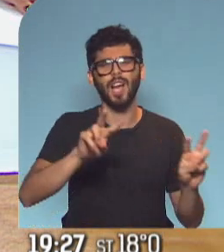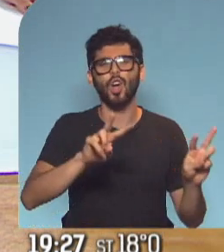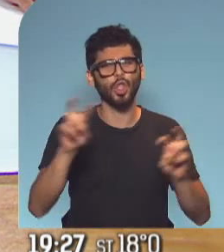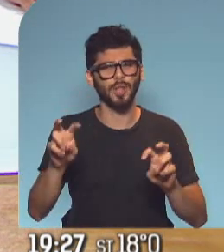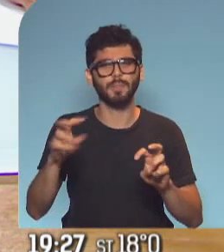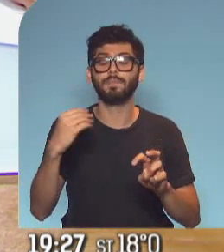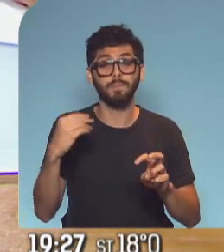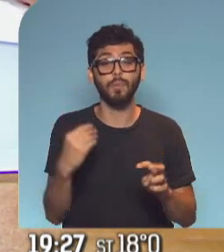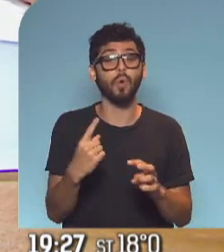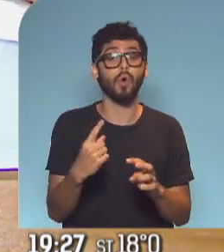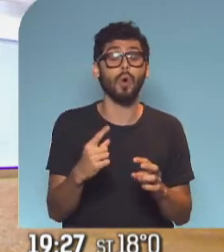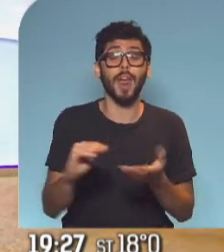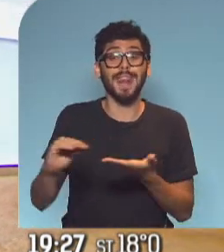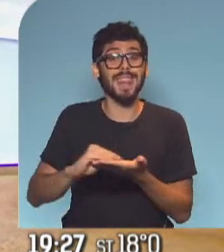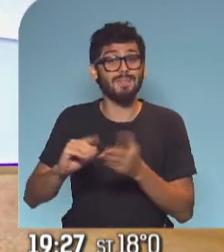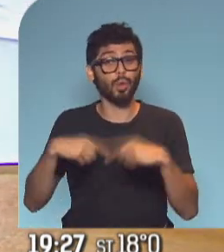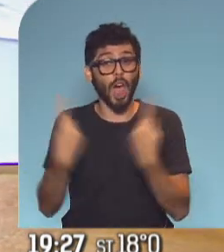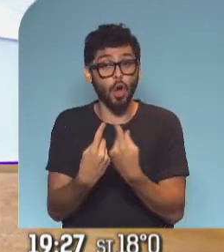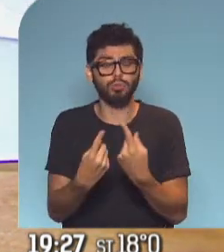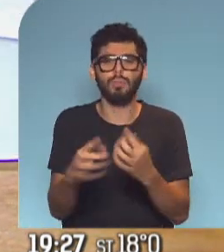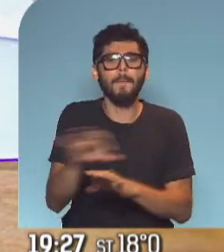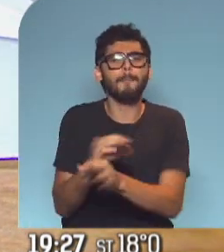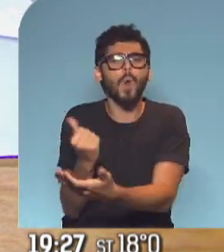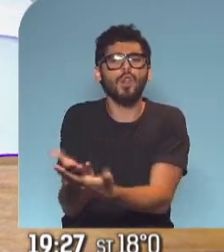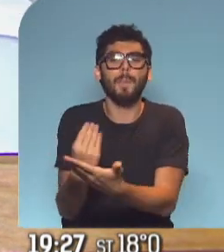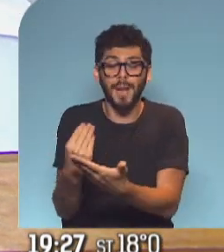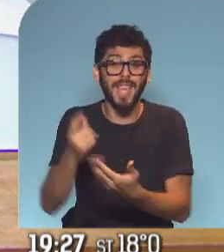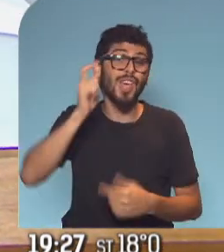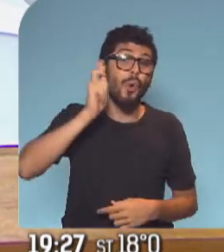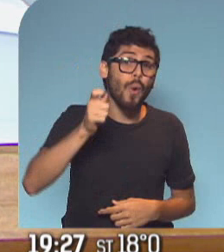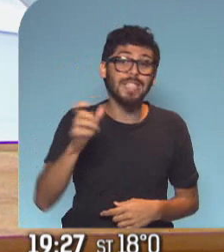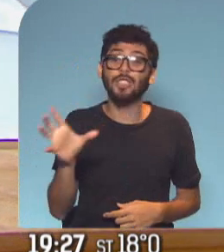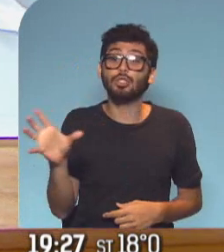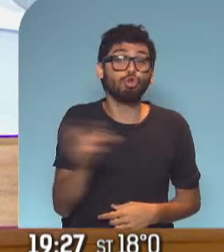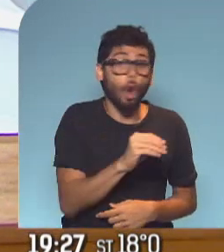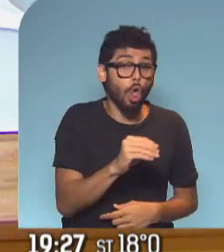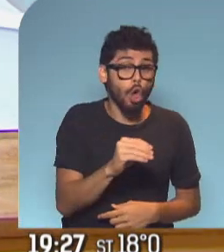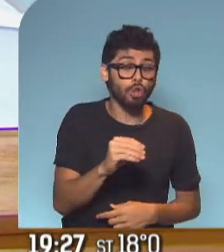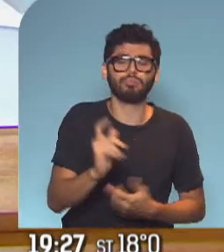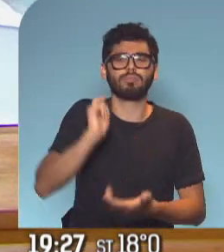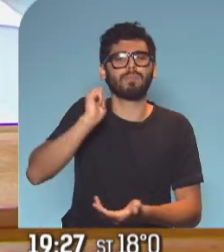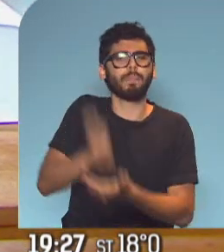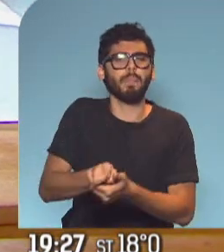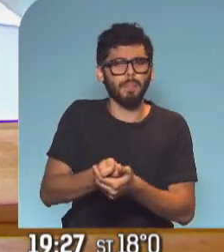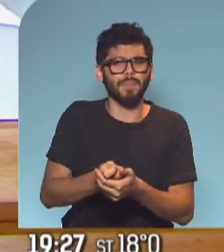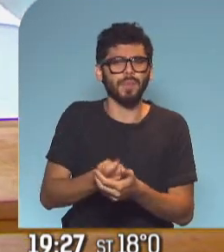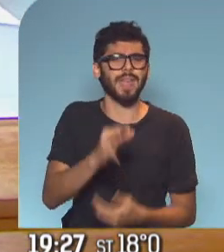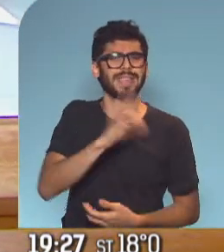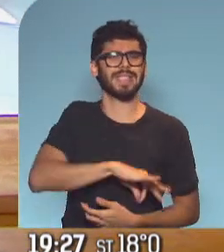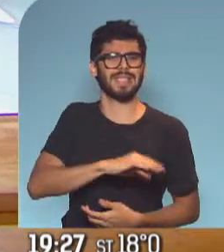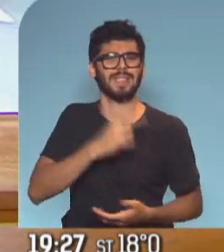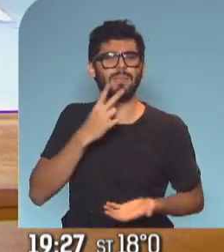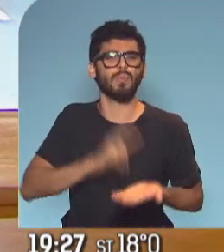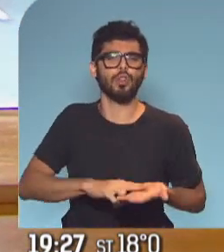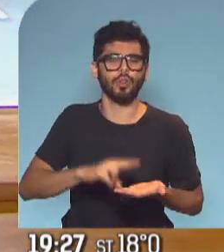se presentó un proyecto en diputados para que todos los jueces y juezas paguen ganancias algún confundido irá pero como sí pagan ganancias